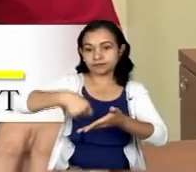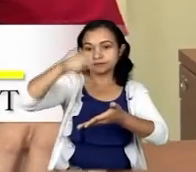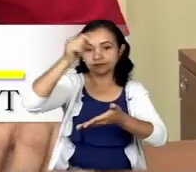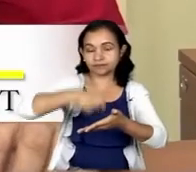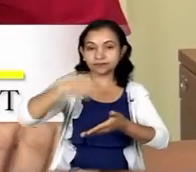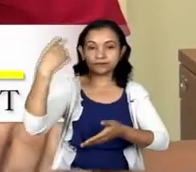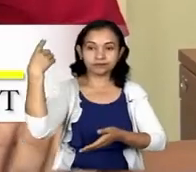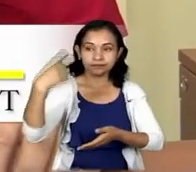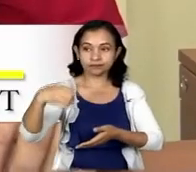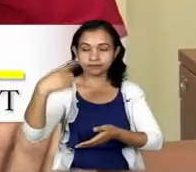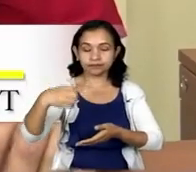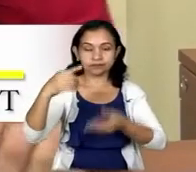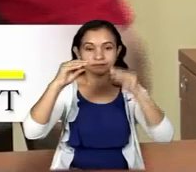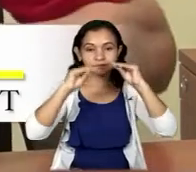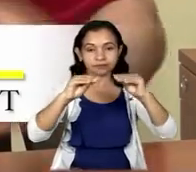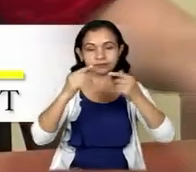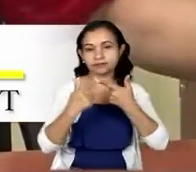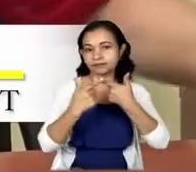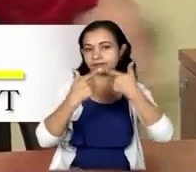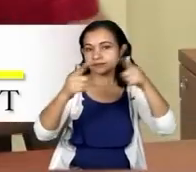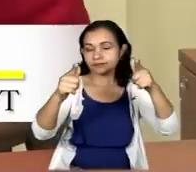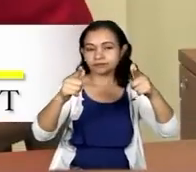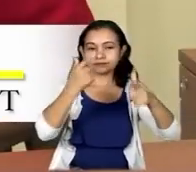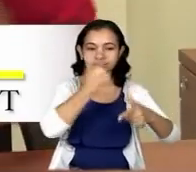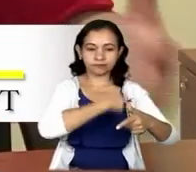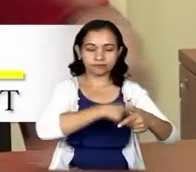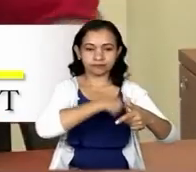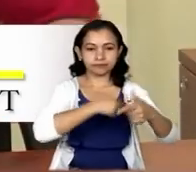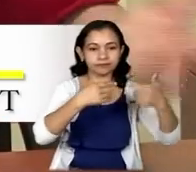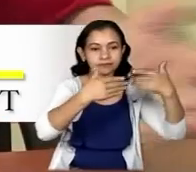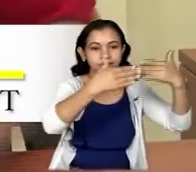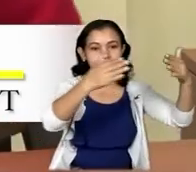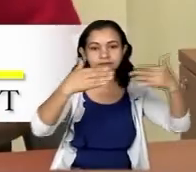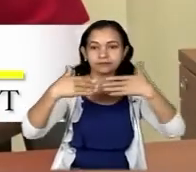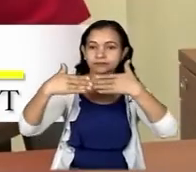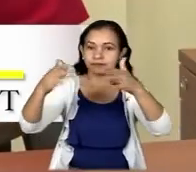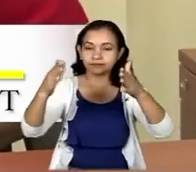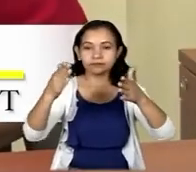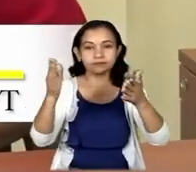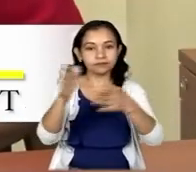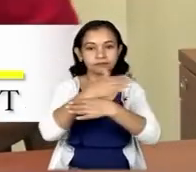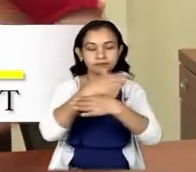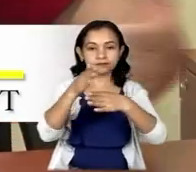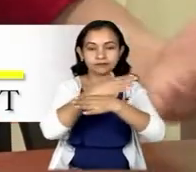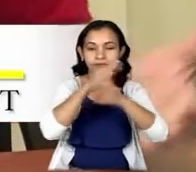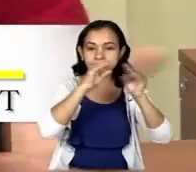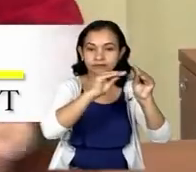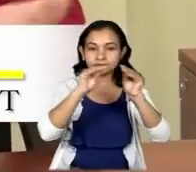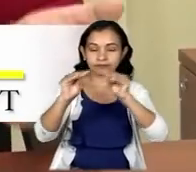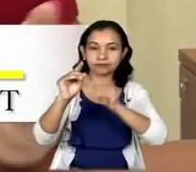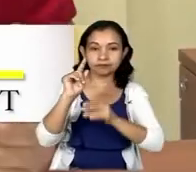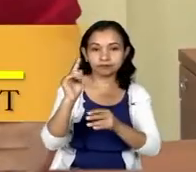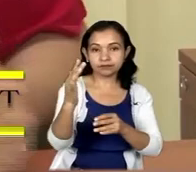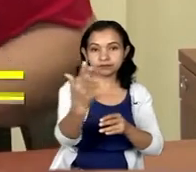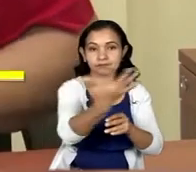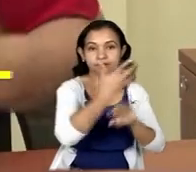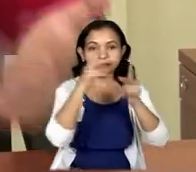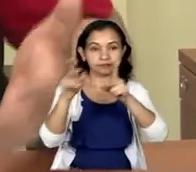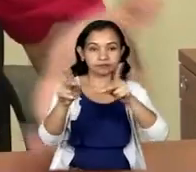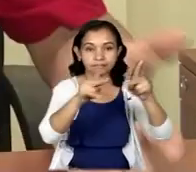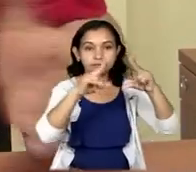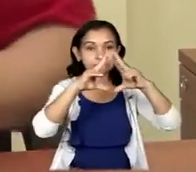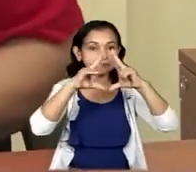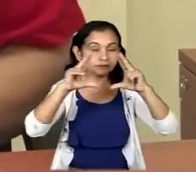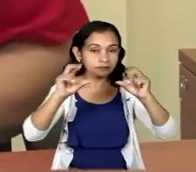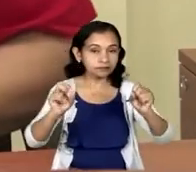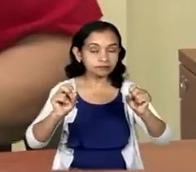el derecho a la educación gratuita. Y abrimos las escuelas y los institutos y los centros de capacitación para que todos los nicaragüenses tuvieran el acceso